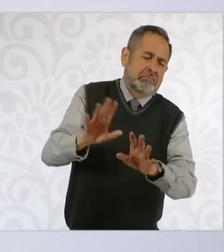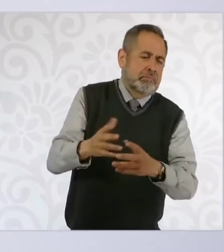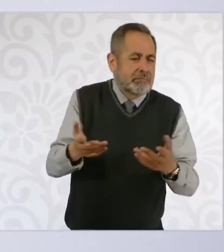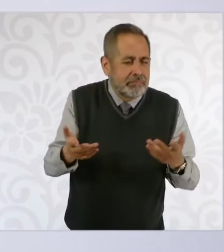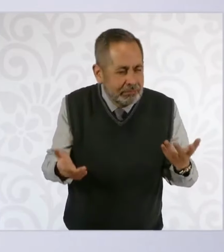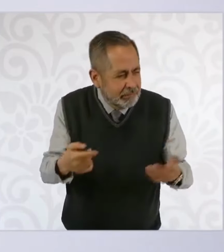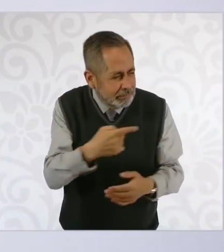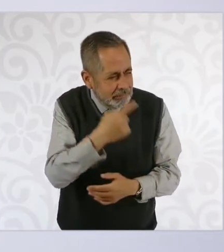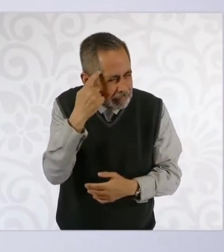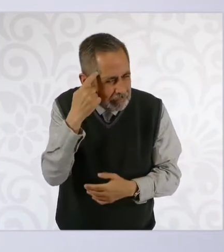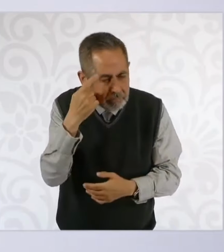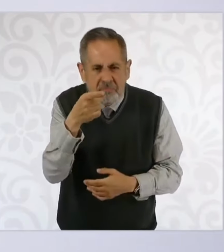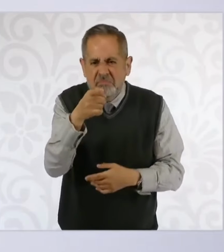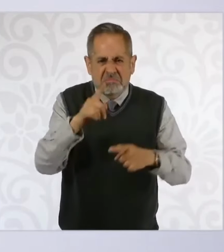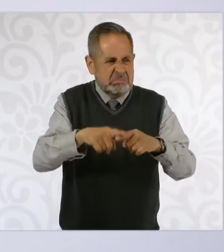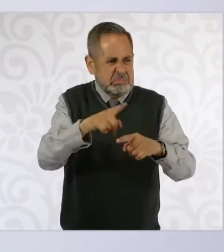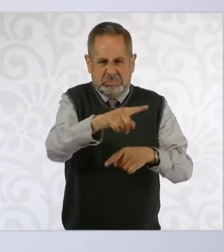por alguno de ustedes de